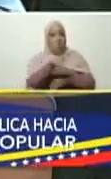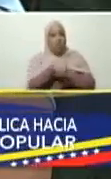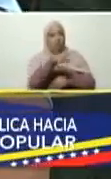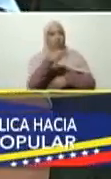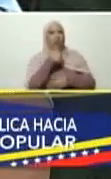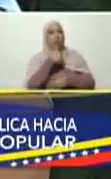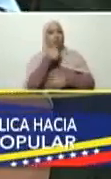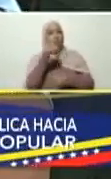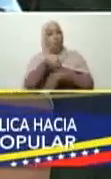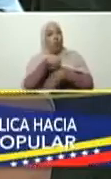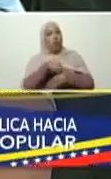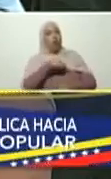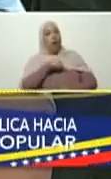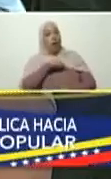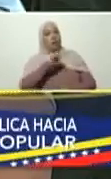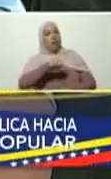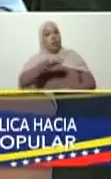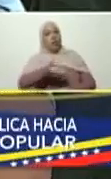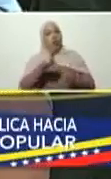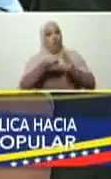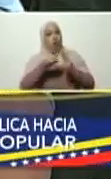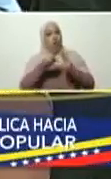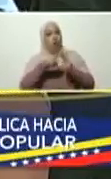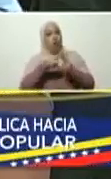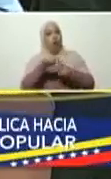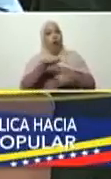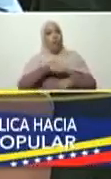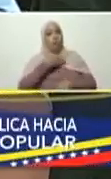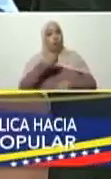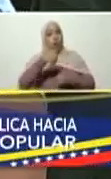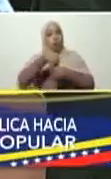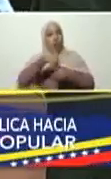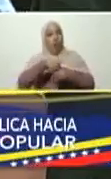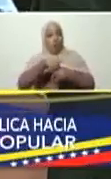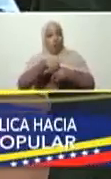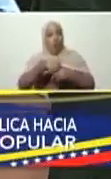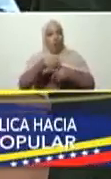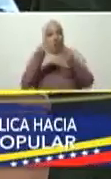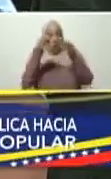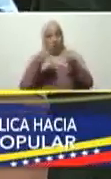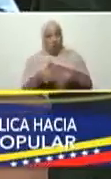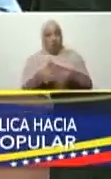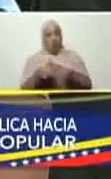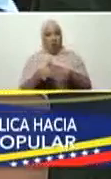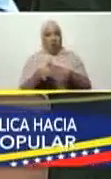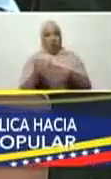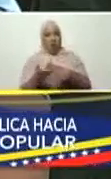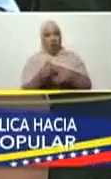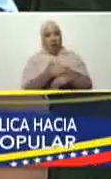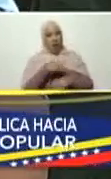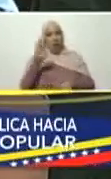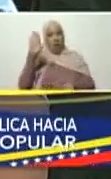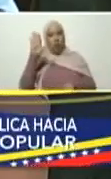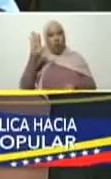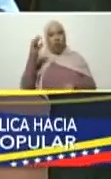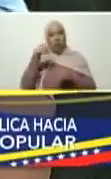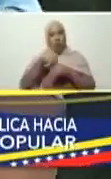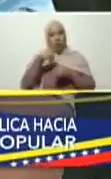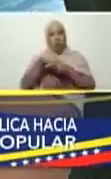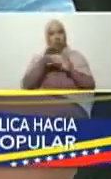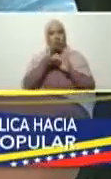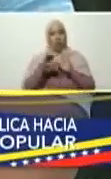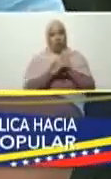desarrollo de la soberanía a través del voto, sino que también sea participativo y protagónico. Y dice, juro ante esta moribunda